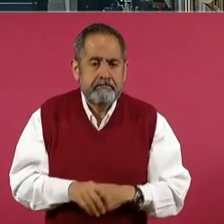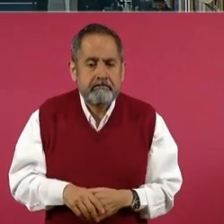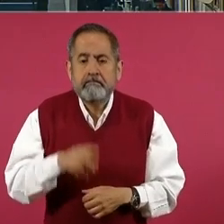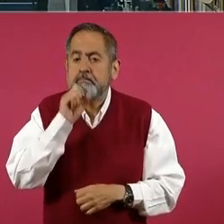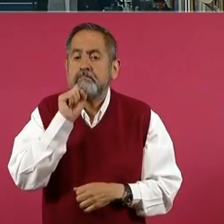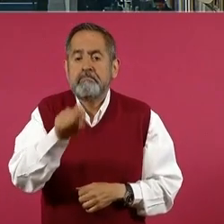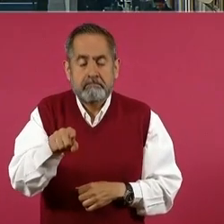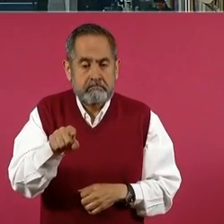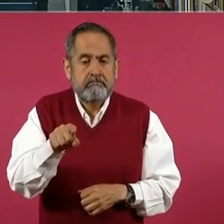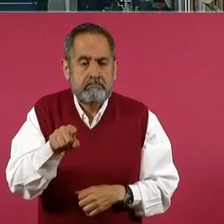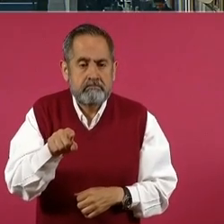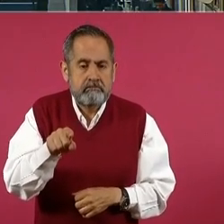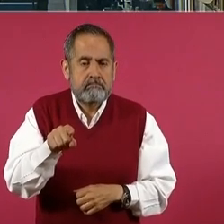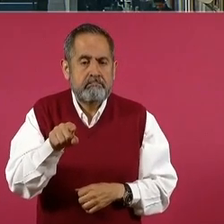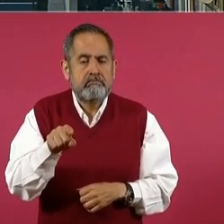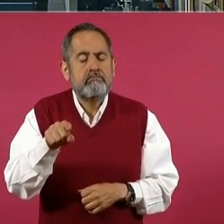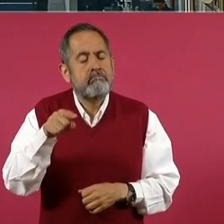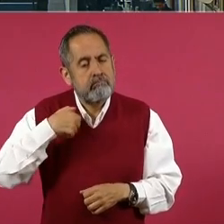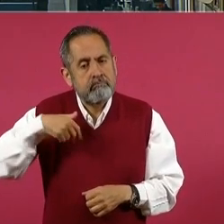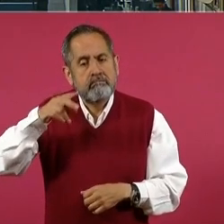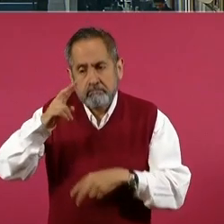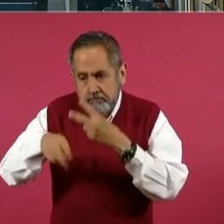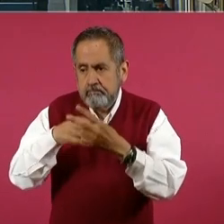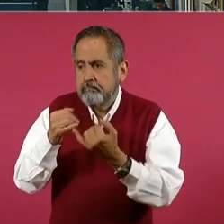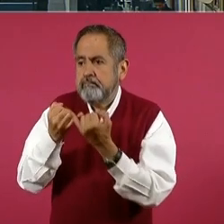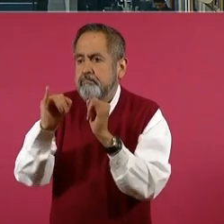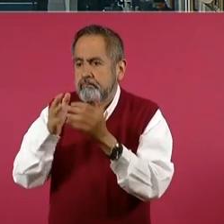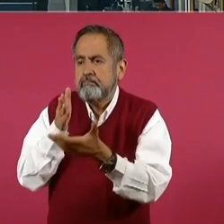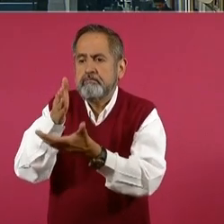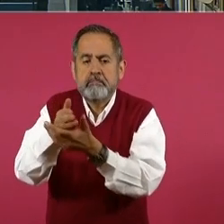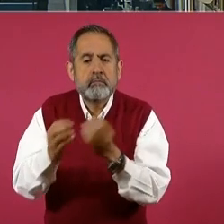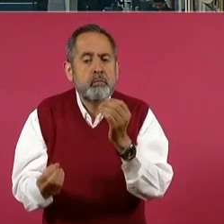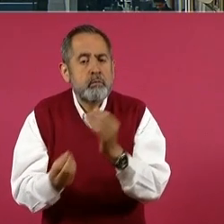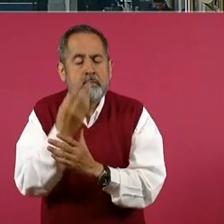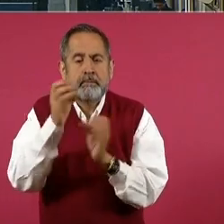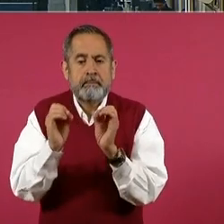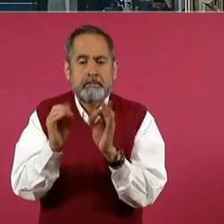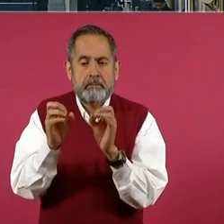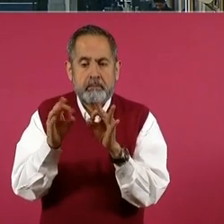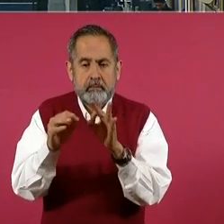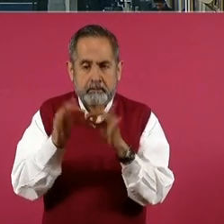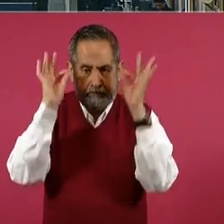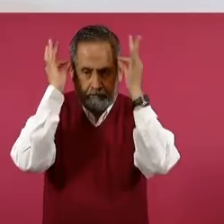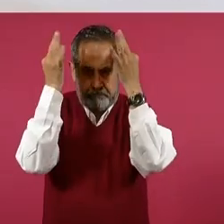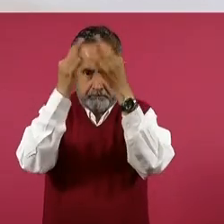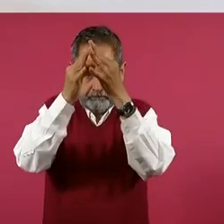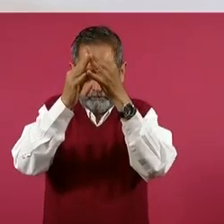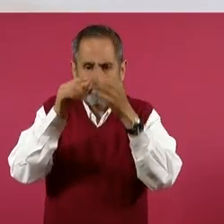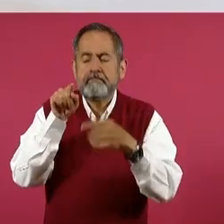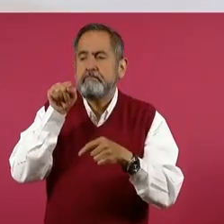Tengo que ir a inaugurar la nueva oficina de aduanas